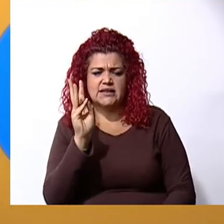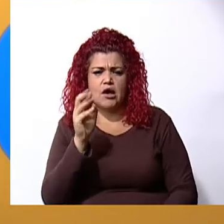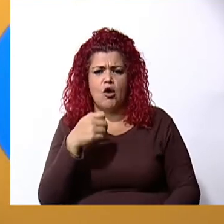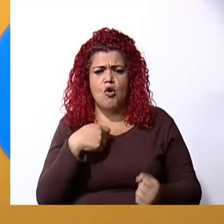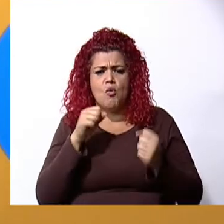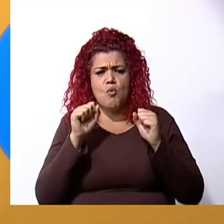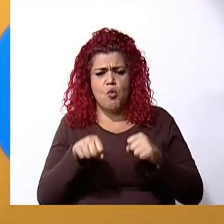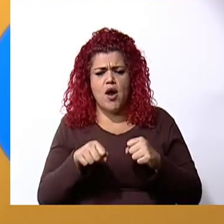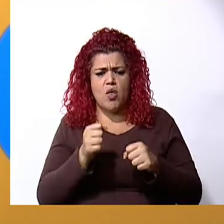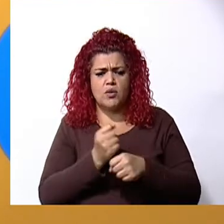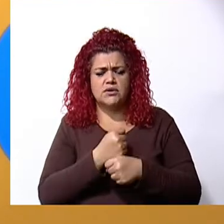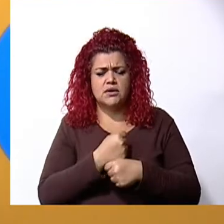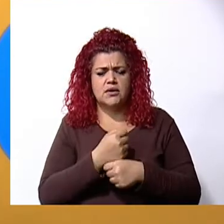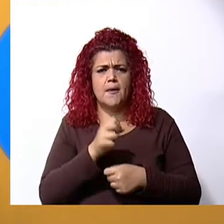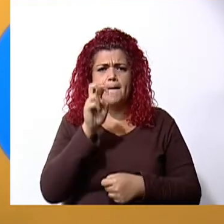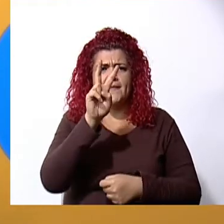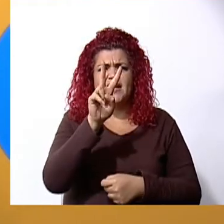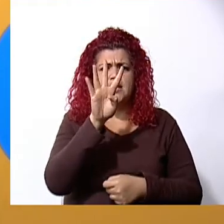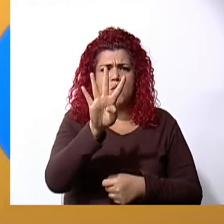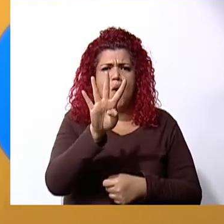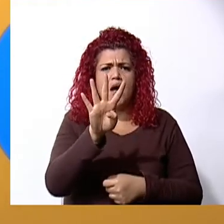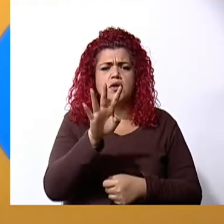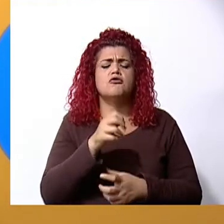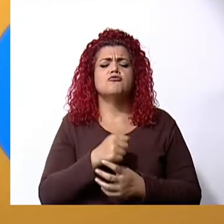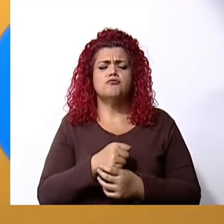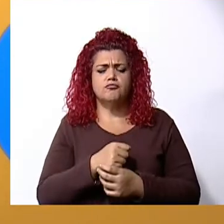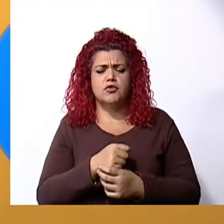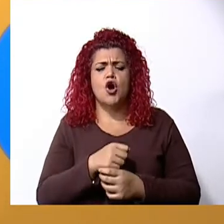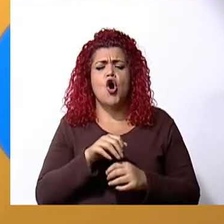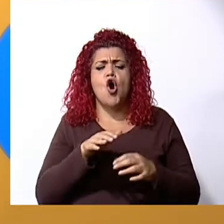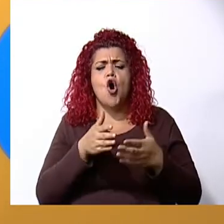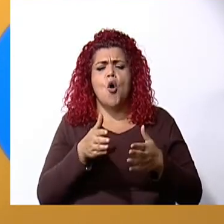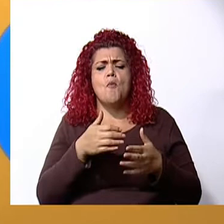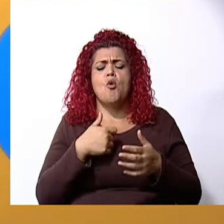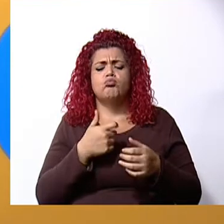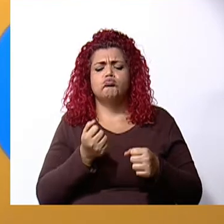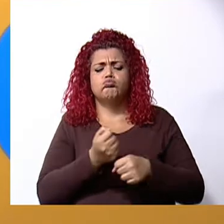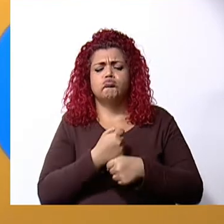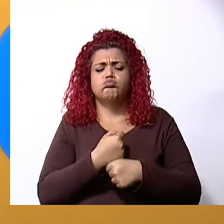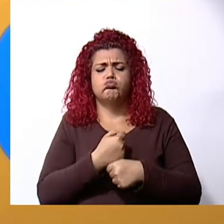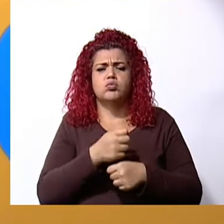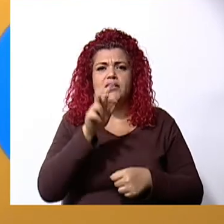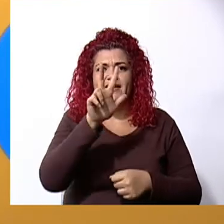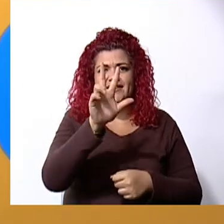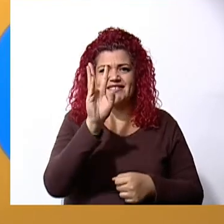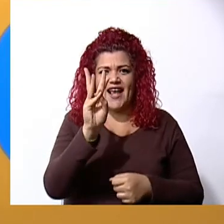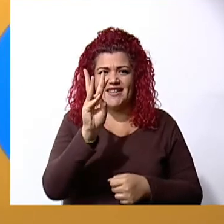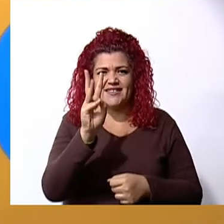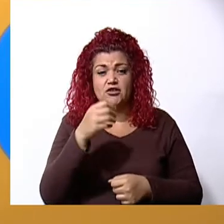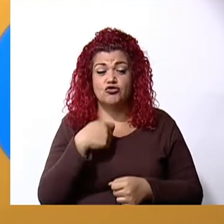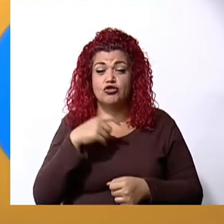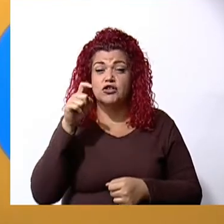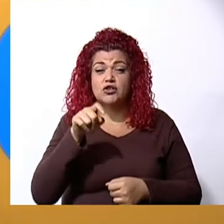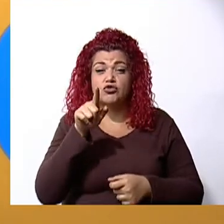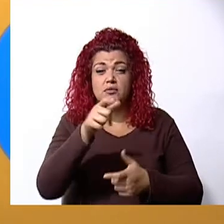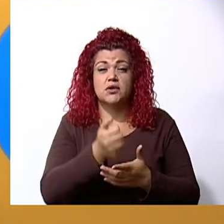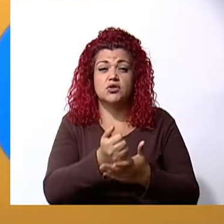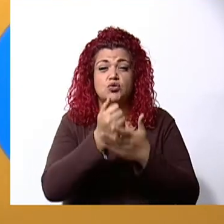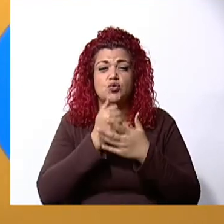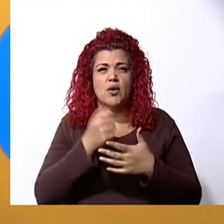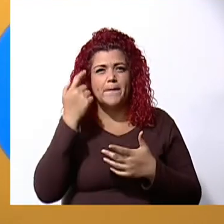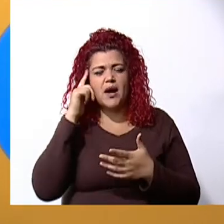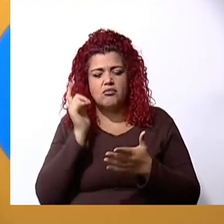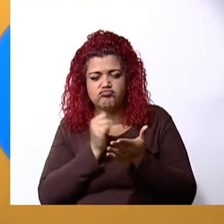hacer 24 y cómo podemos hacer 36. Y necesito de la ayuda de ustedes para averiguar